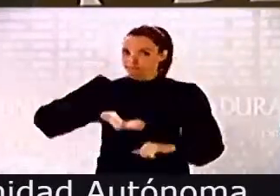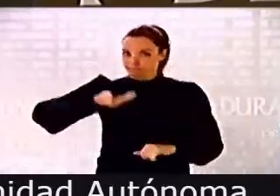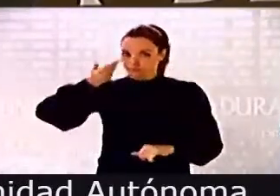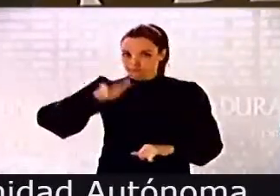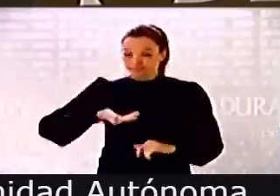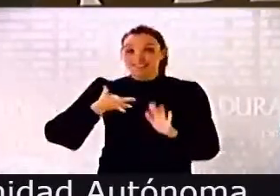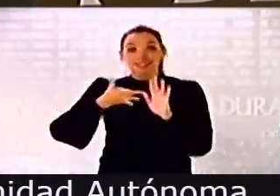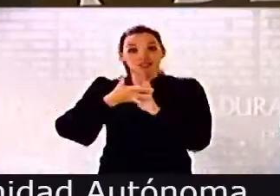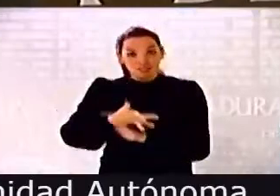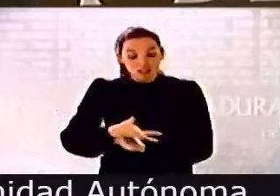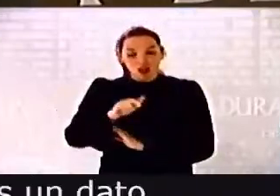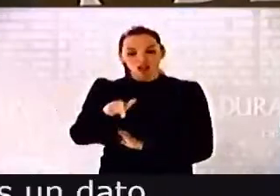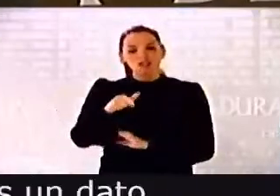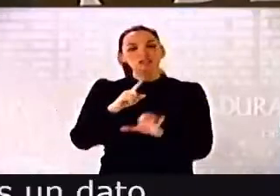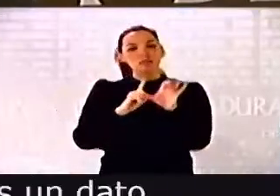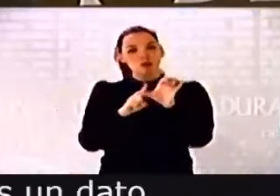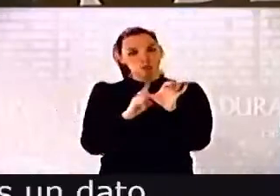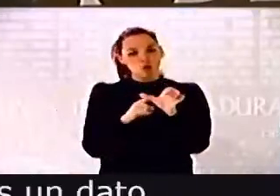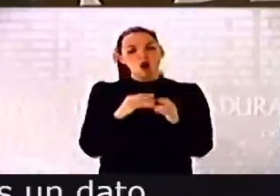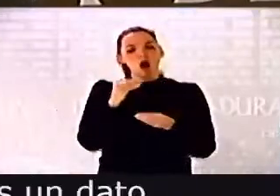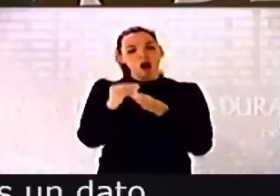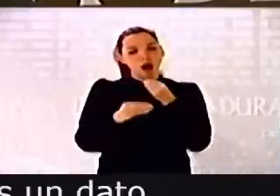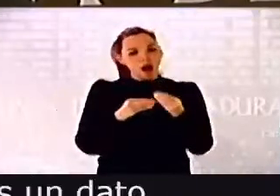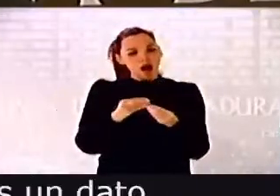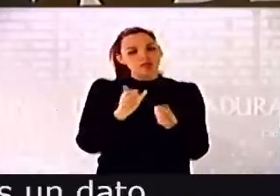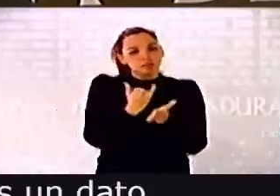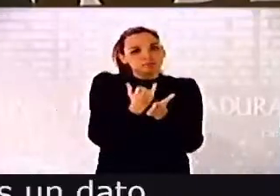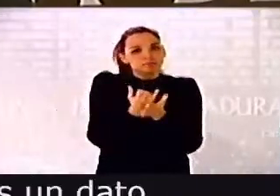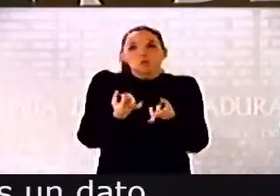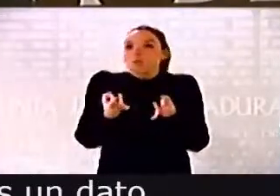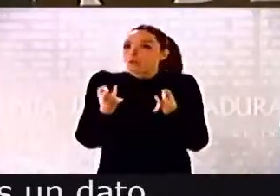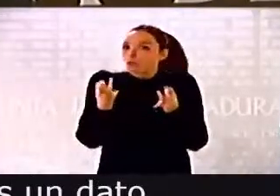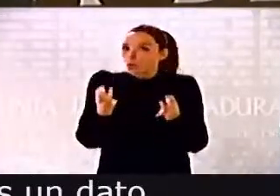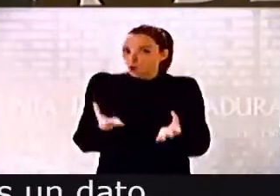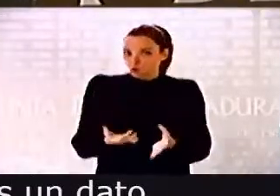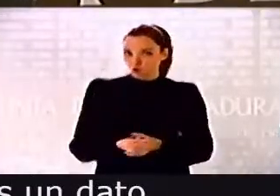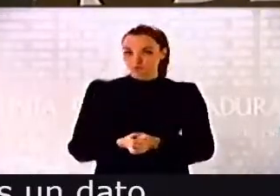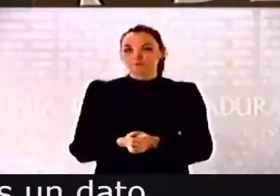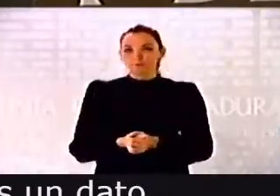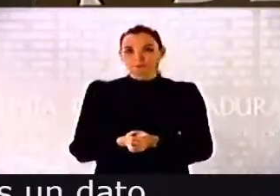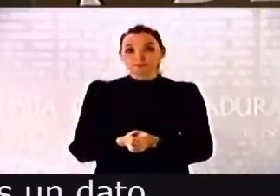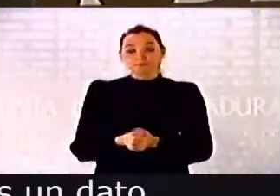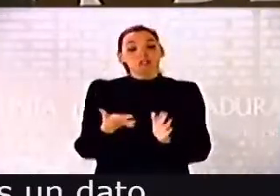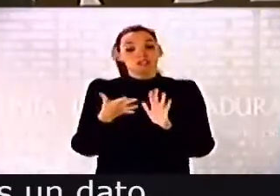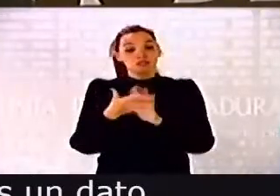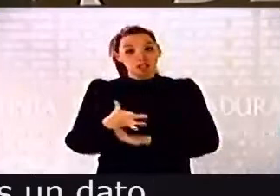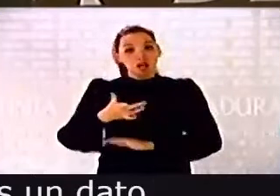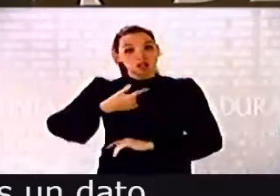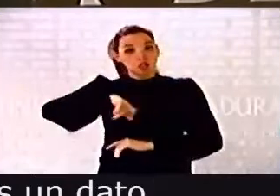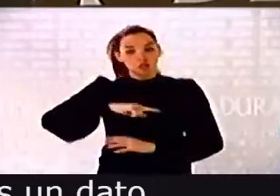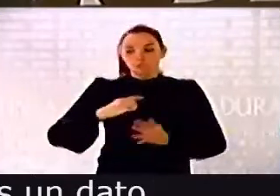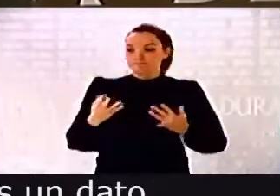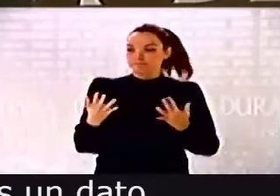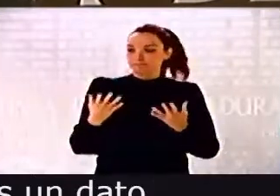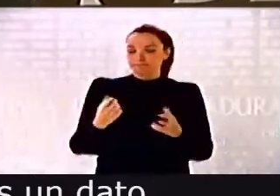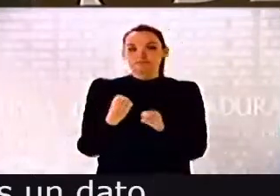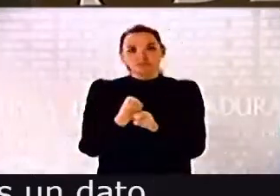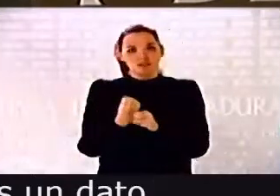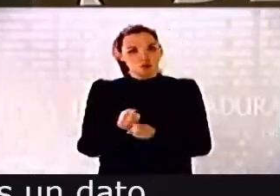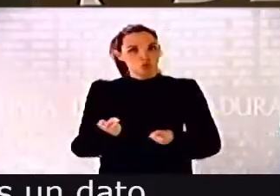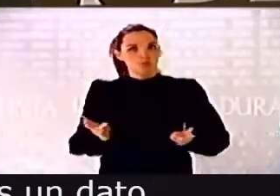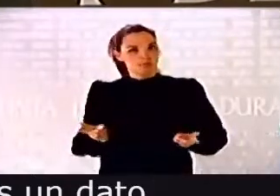Quiere decir que estamos actuando con mucha prontitud, quiere decir que estamos actuando con mucha celeridad, ¿no?